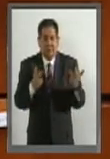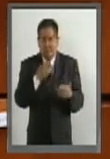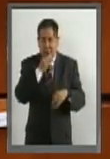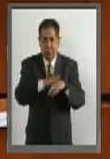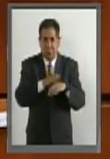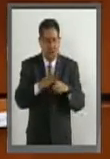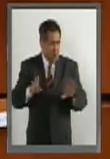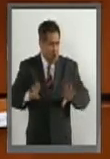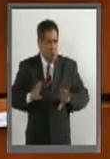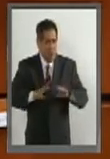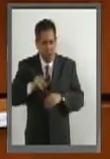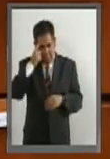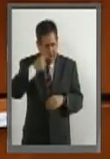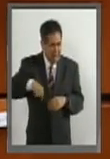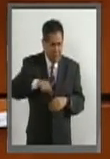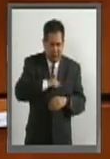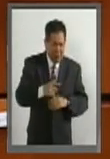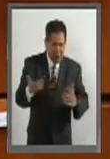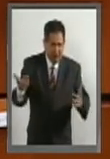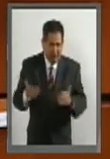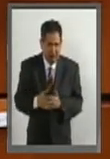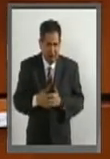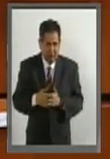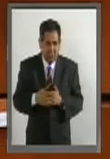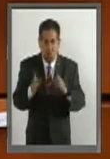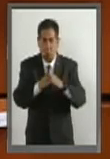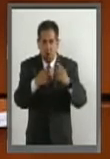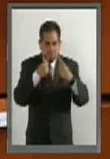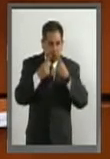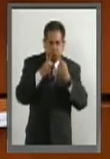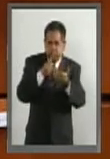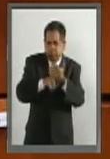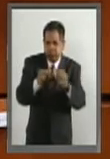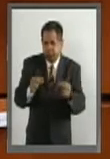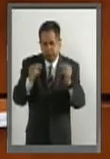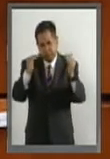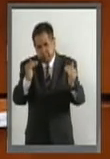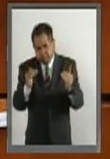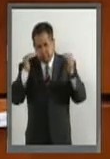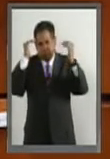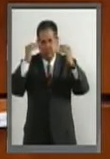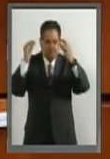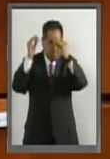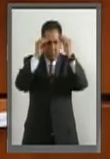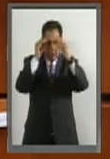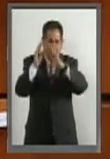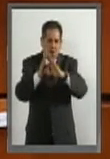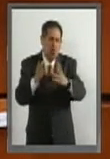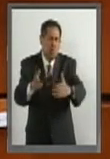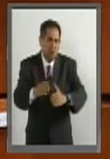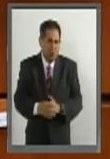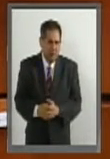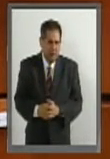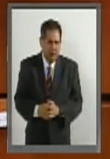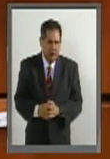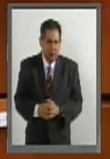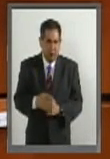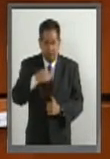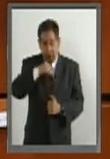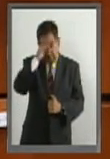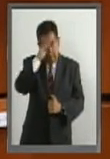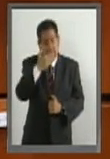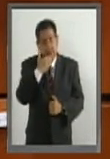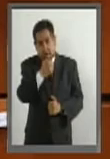es una relación que conviene a nuestro país en estas negociaciones de altos vuelos. Piénselo